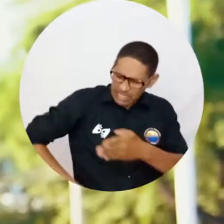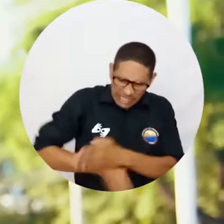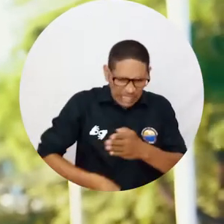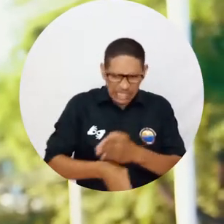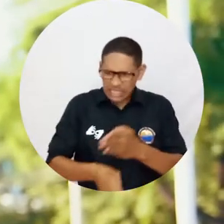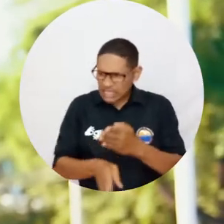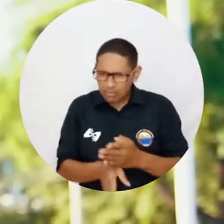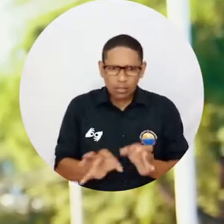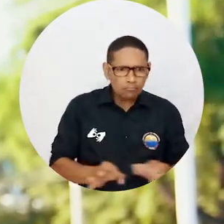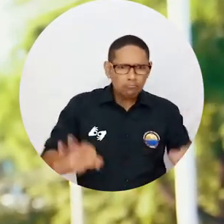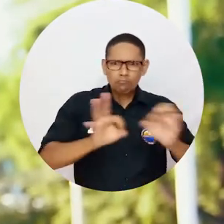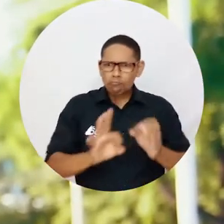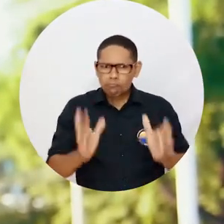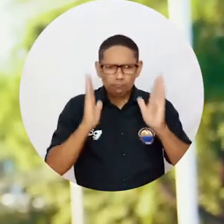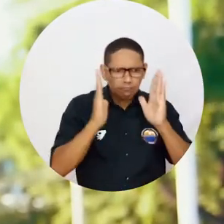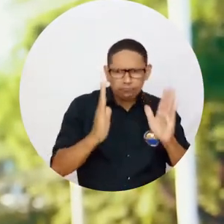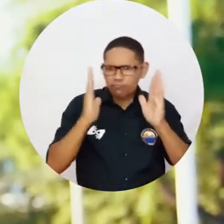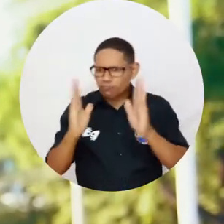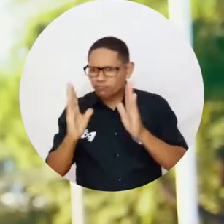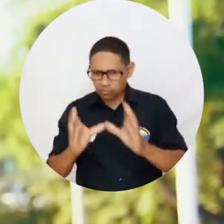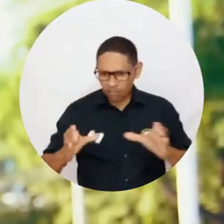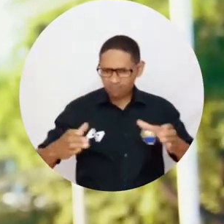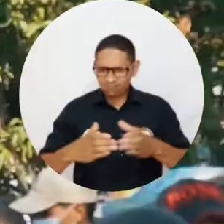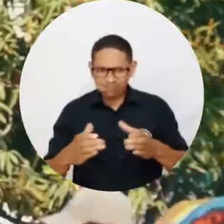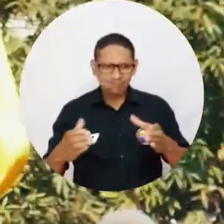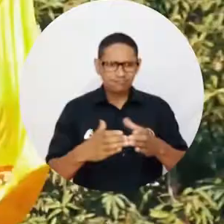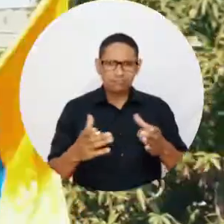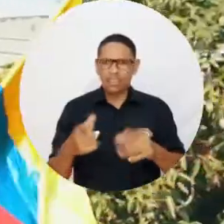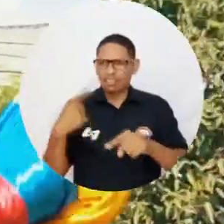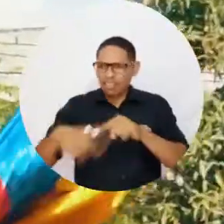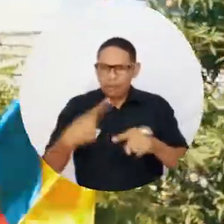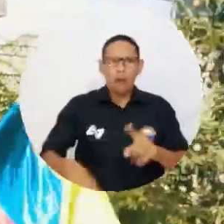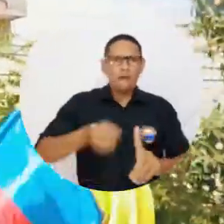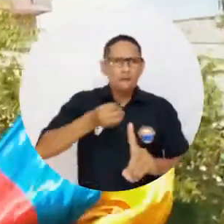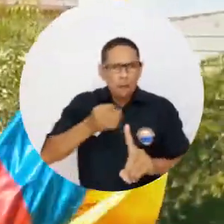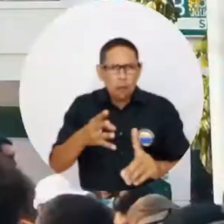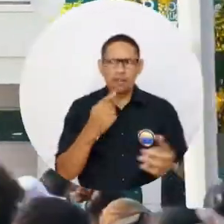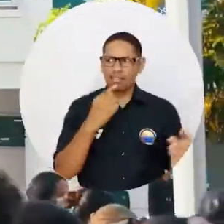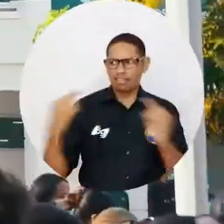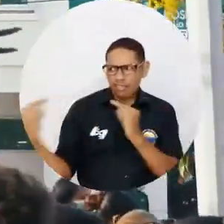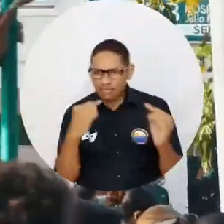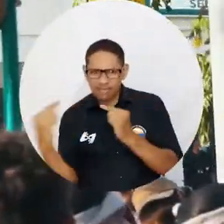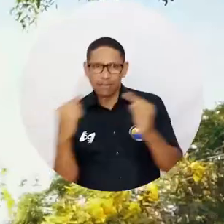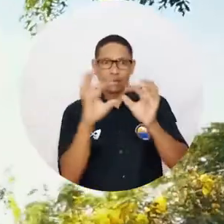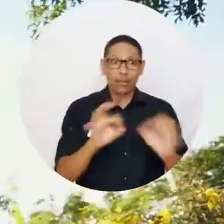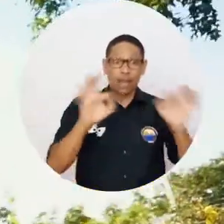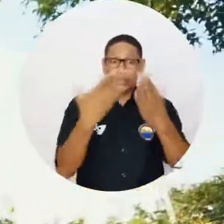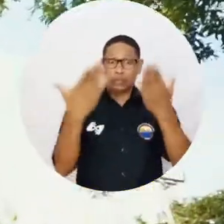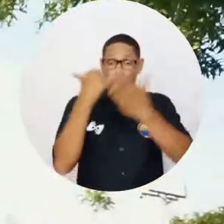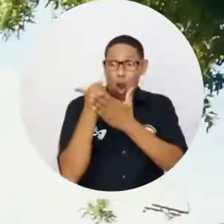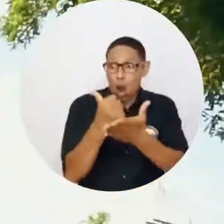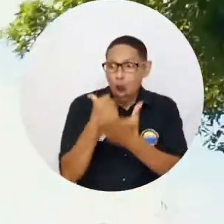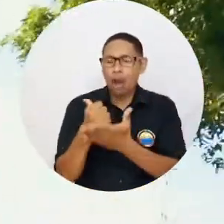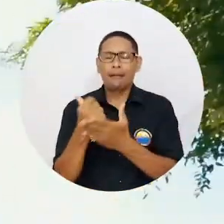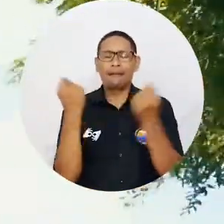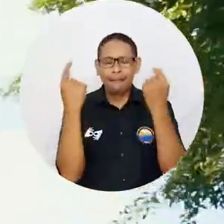asamblea permanente, tratando estos temas al interior de nuestras aulas, colocando eventos como foros y debates para que los estudiantes puedan también